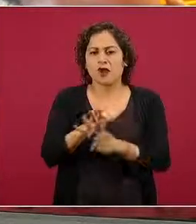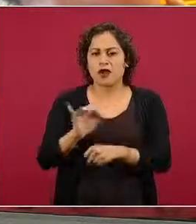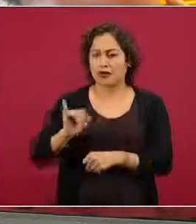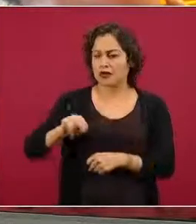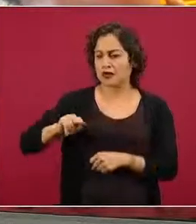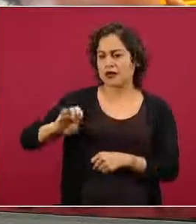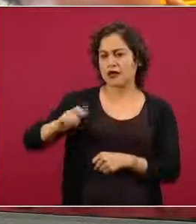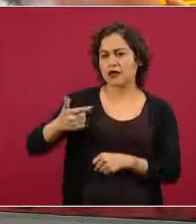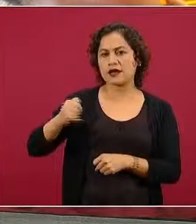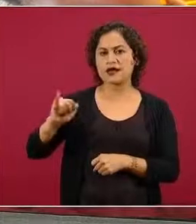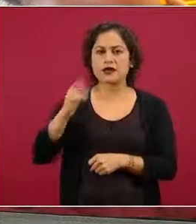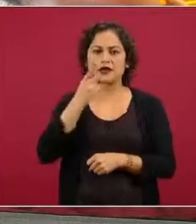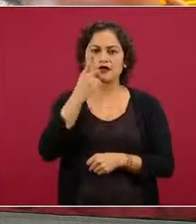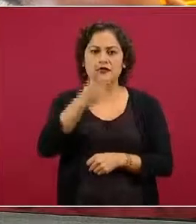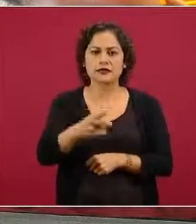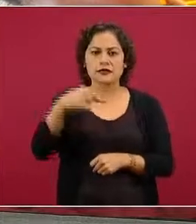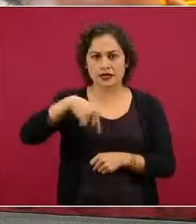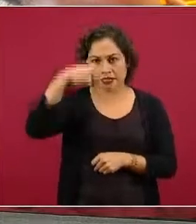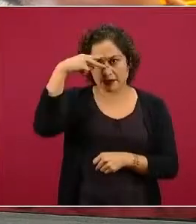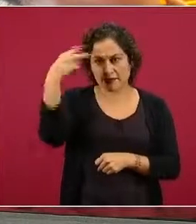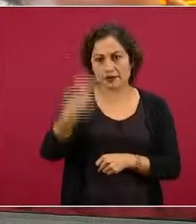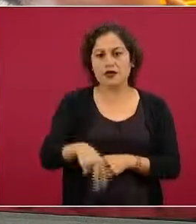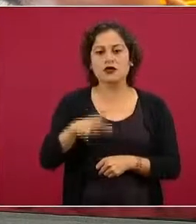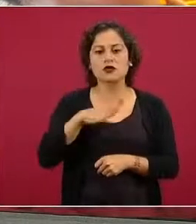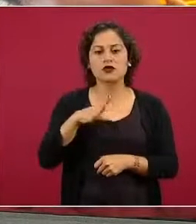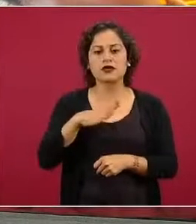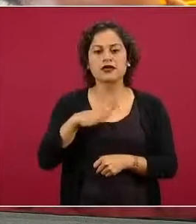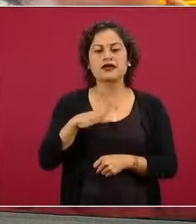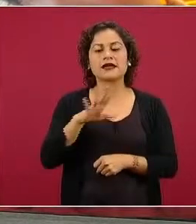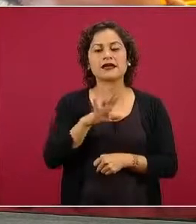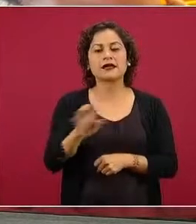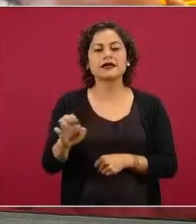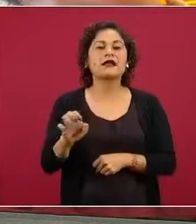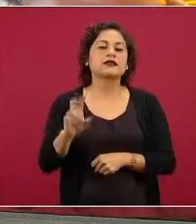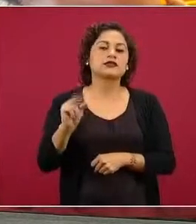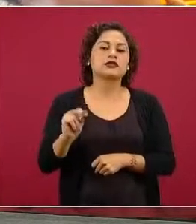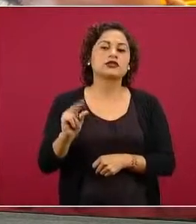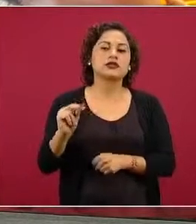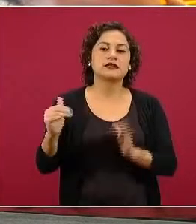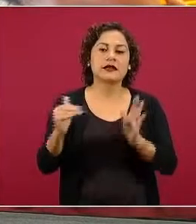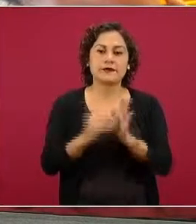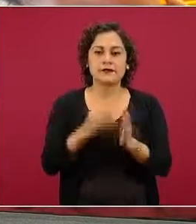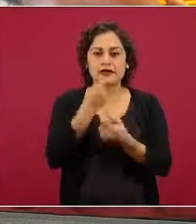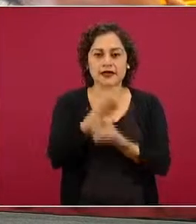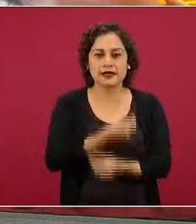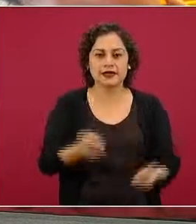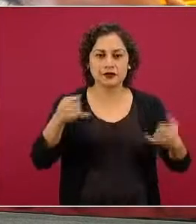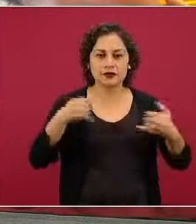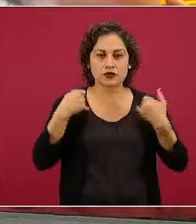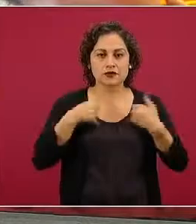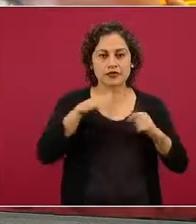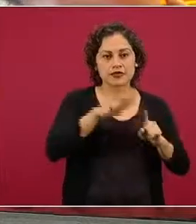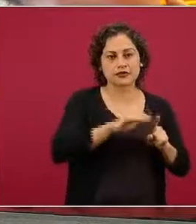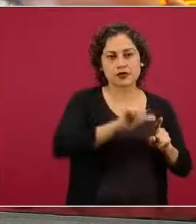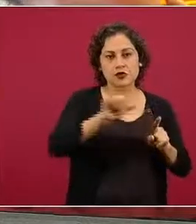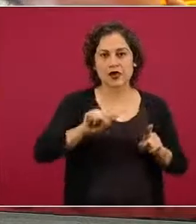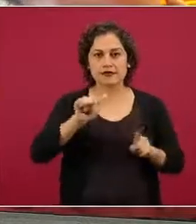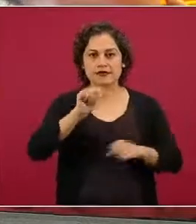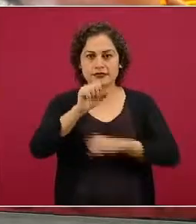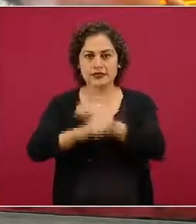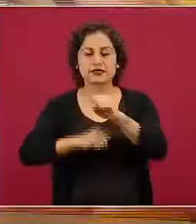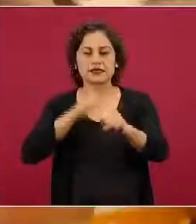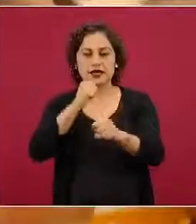INEGI, en México hay 580,000 niñas, niños y adolescentes de entre 5 y 17 años